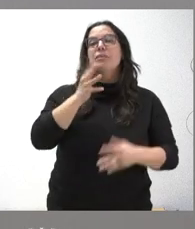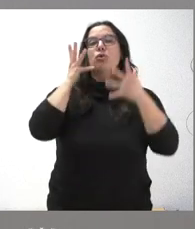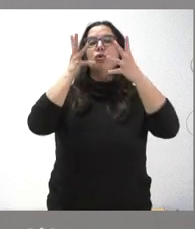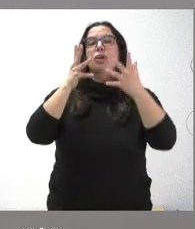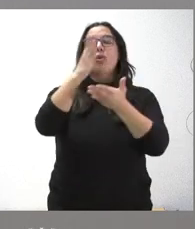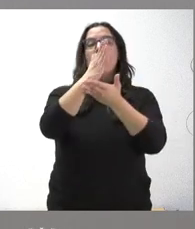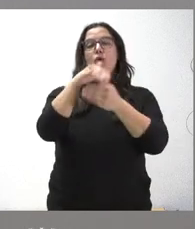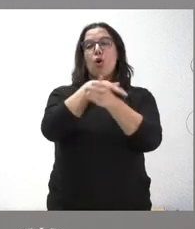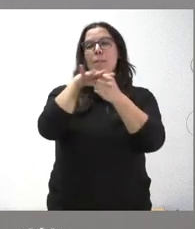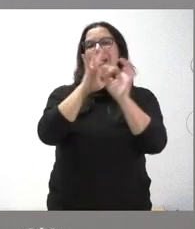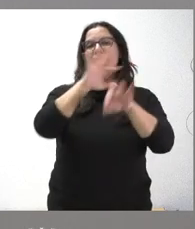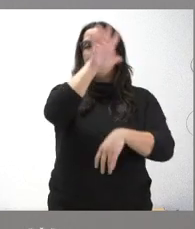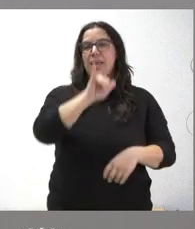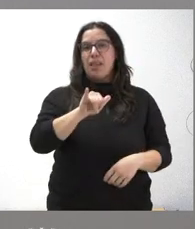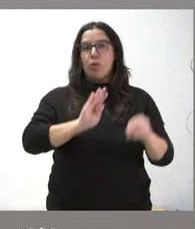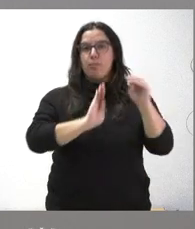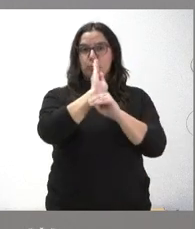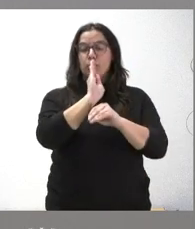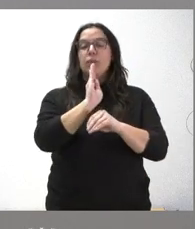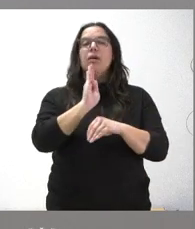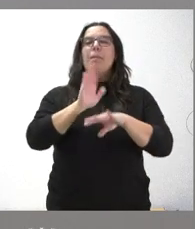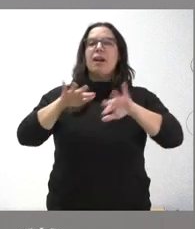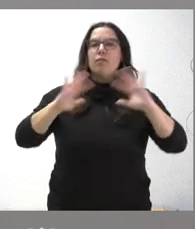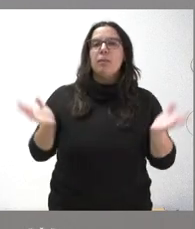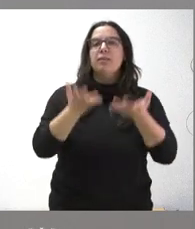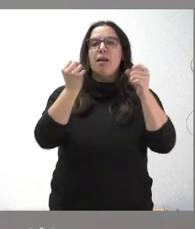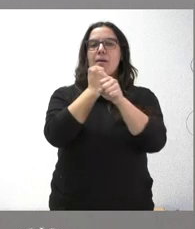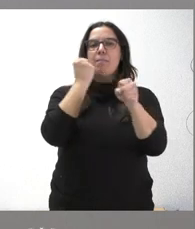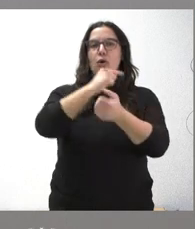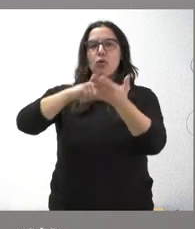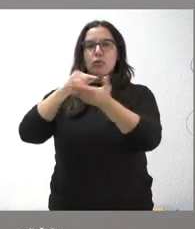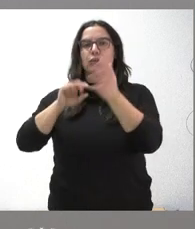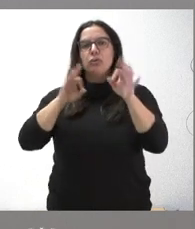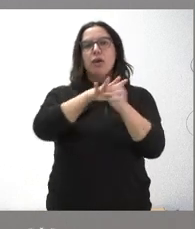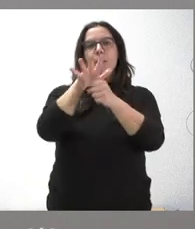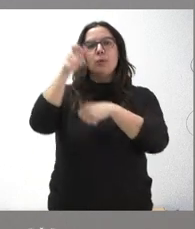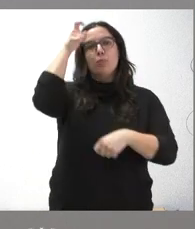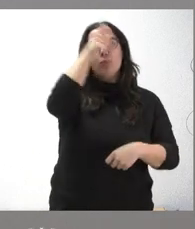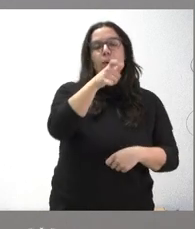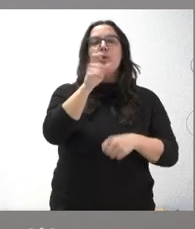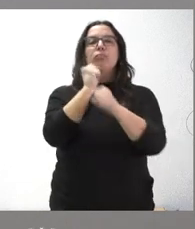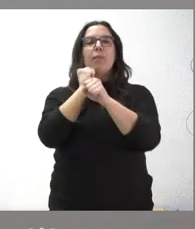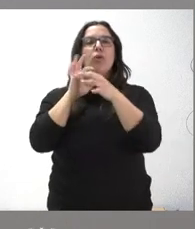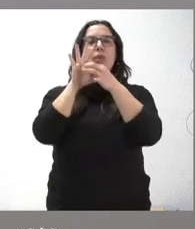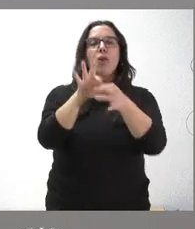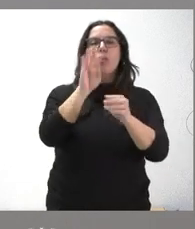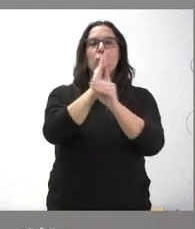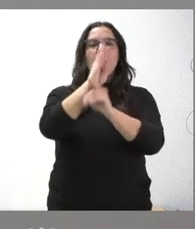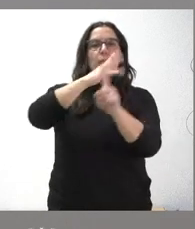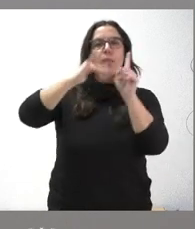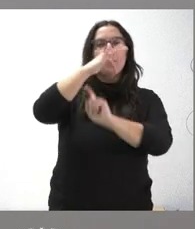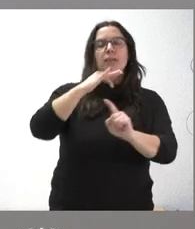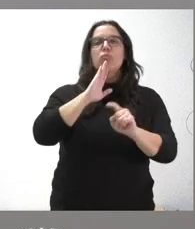vierzo con la finalidad de promover el empleo en el medio rural en labores relacionadas con el cuidado del medio ambiente y la adecuación de las